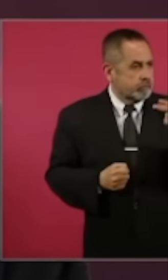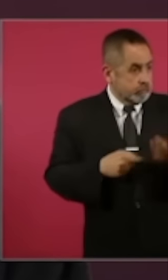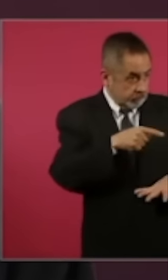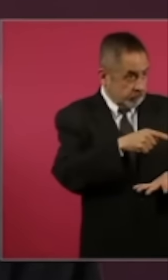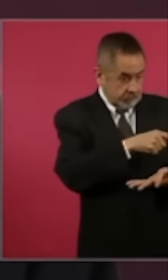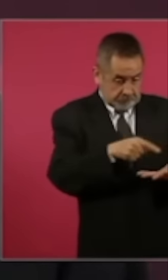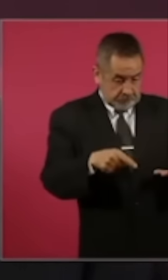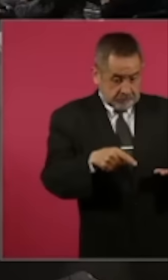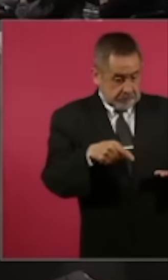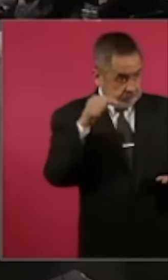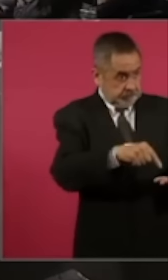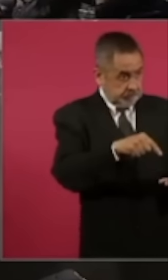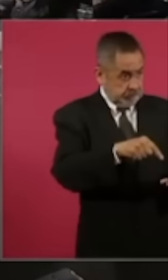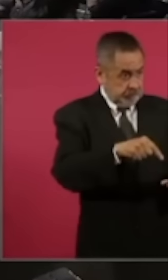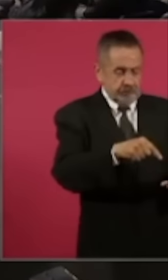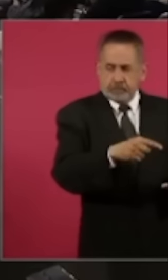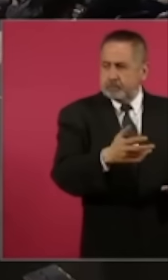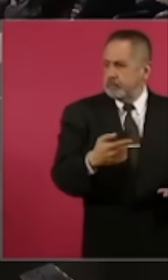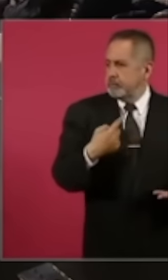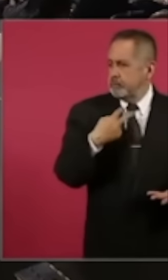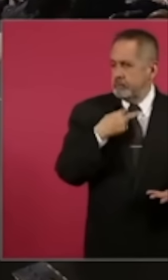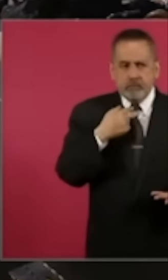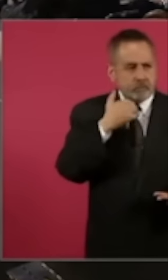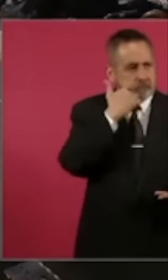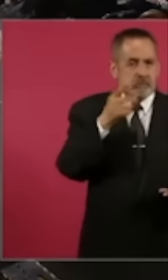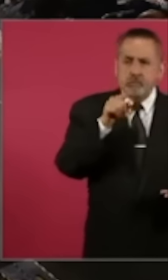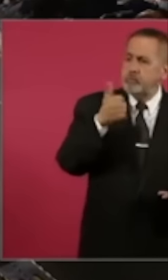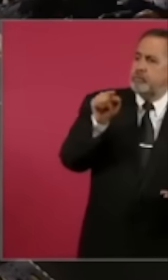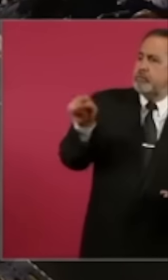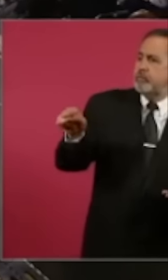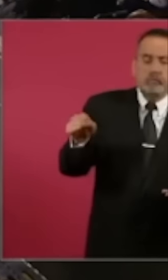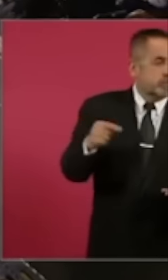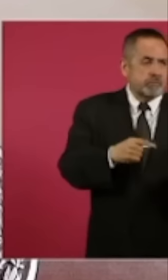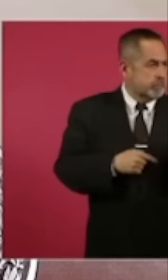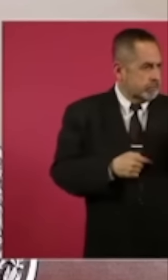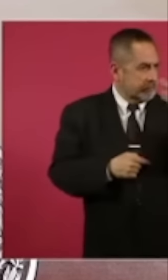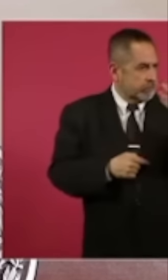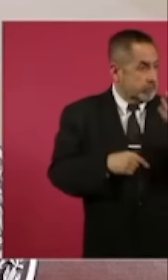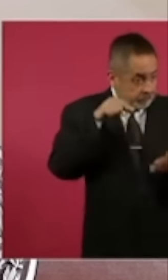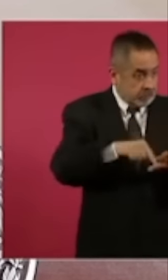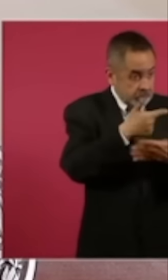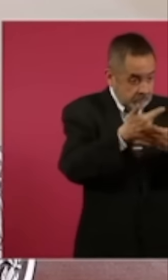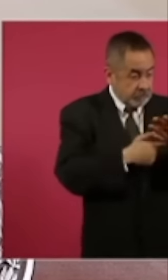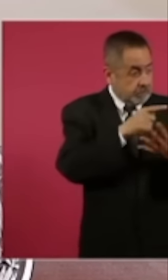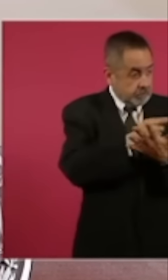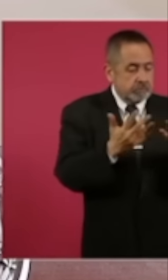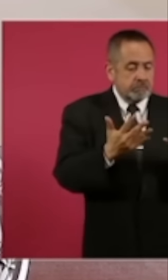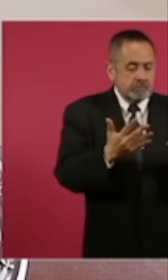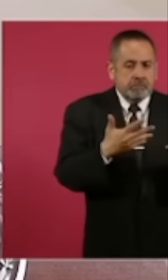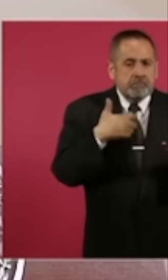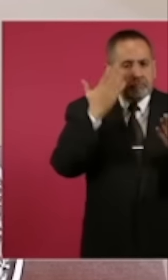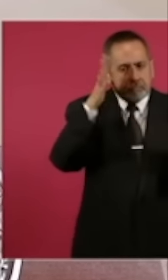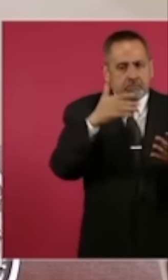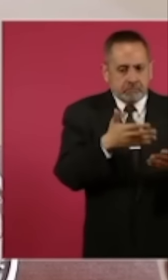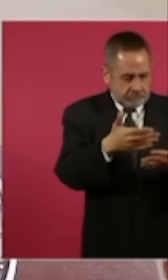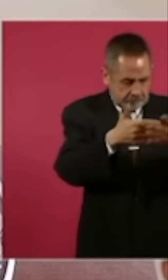Nada más es de los que eligen en otra parte.